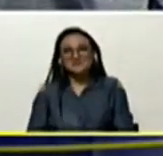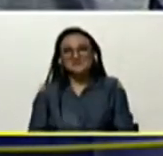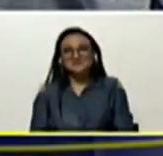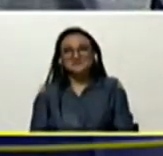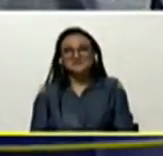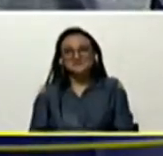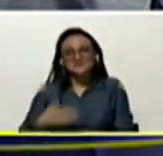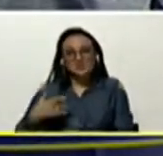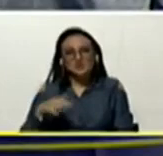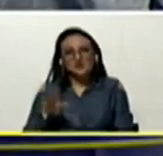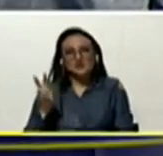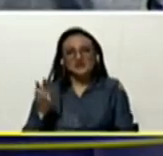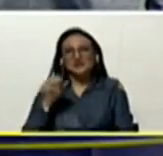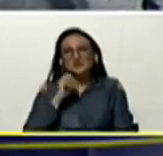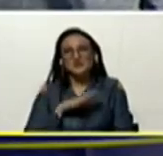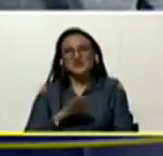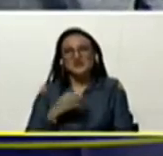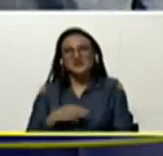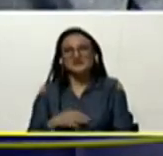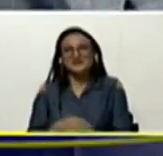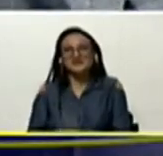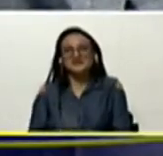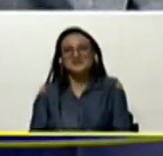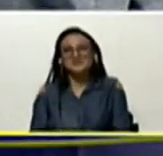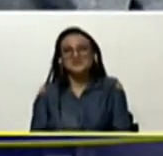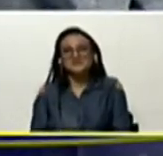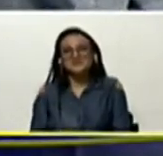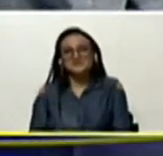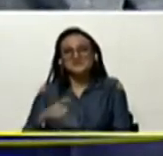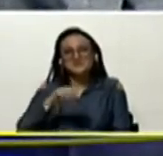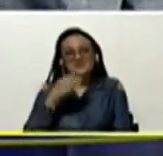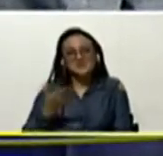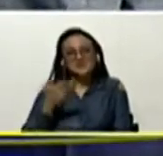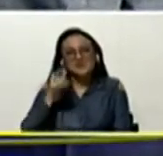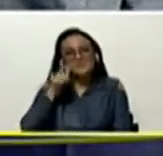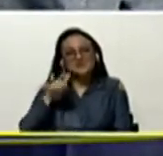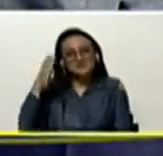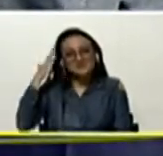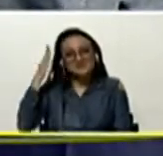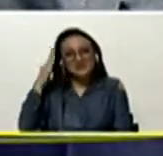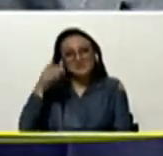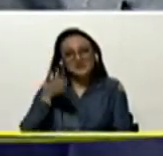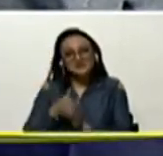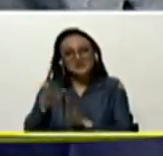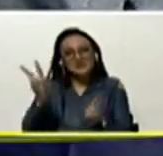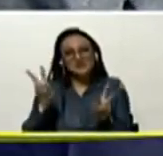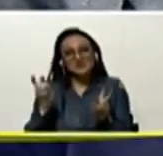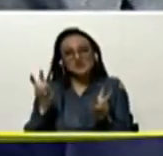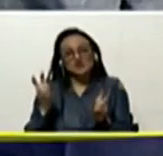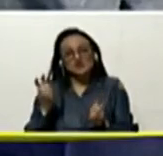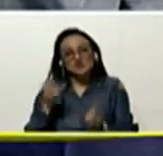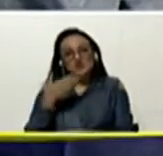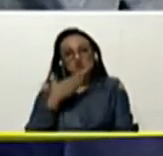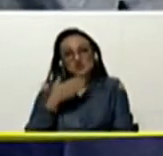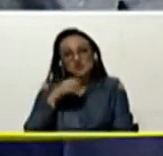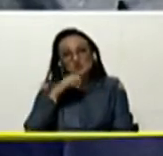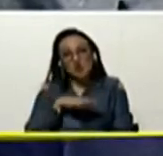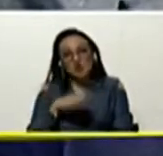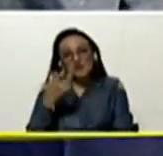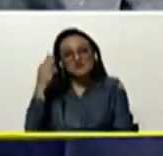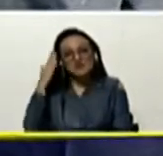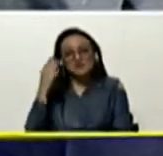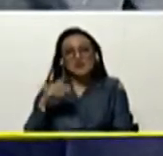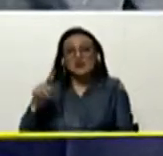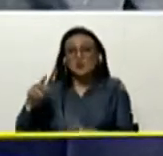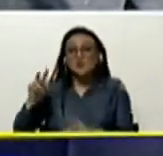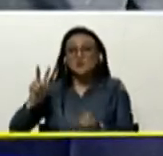largo historial, pues, ¿no? Lo importante es que la gente sepa toda esta historia y no se olvide, porque son los ejemplos que los jóvenes y las nuevas